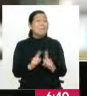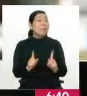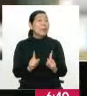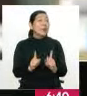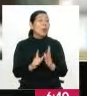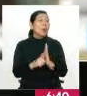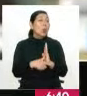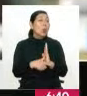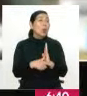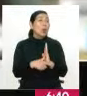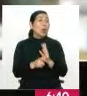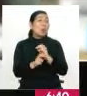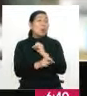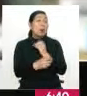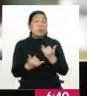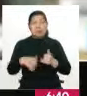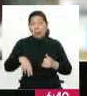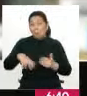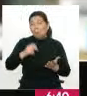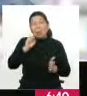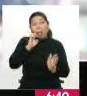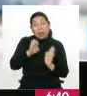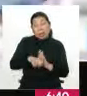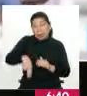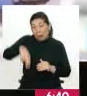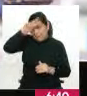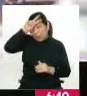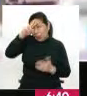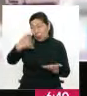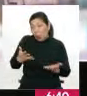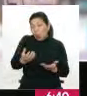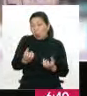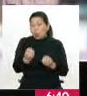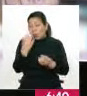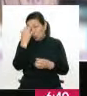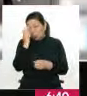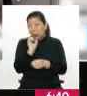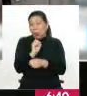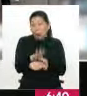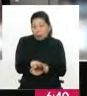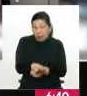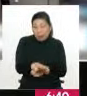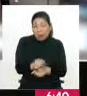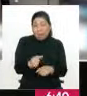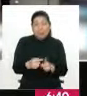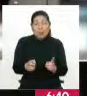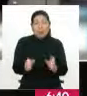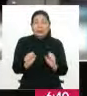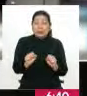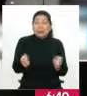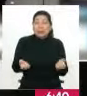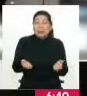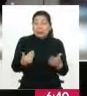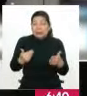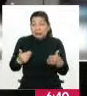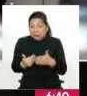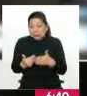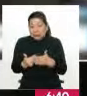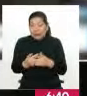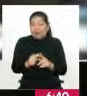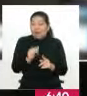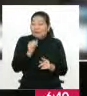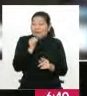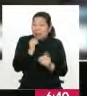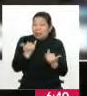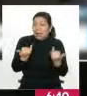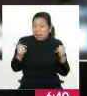Pero luego también están países como el nuestro, donde hubo muchísimo contagio y de pronto se pudo cercar al virus, aunque todavía